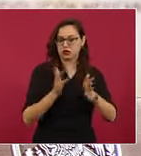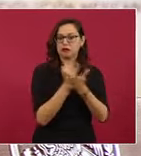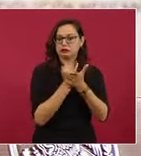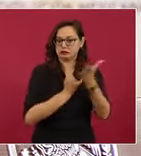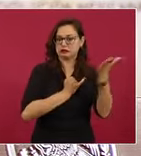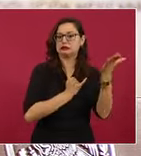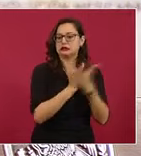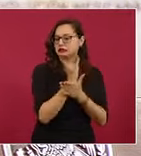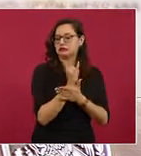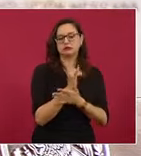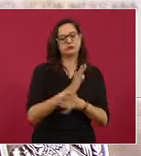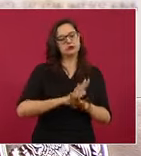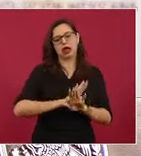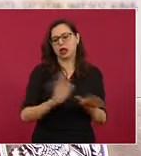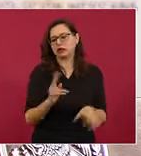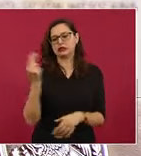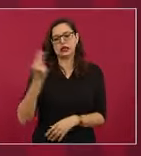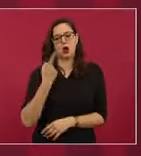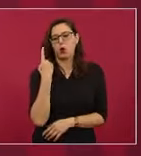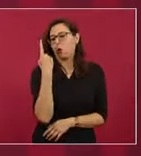manejo de un solo horario.